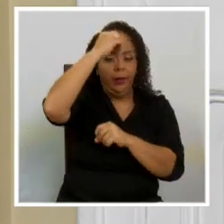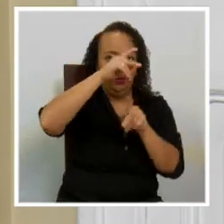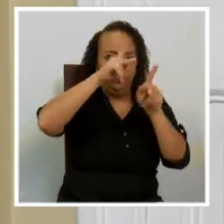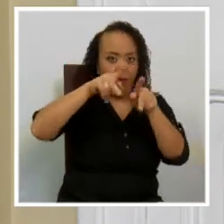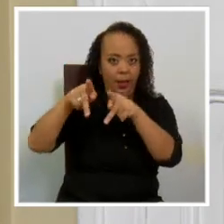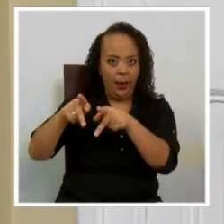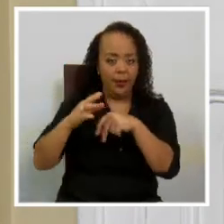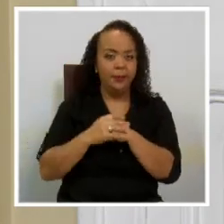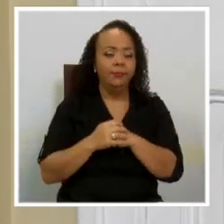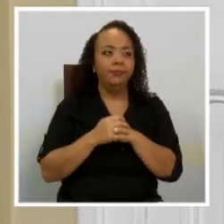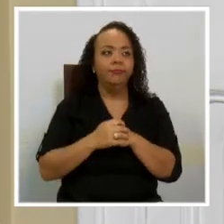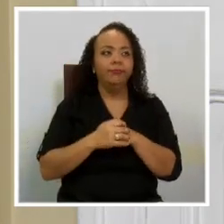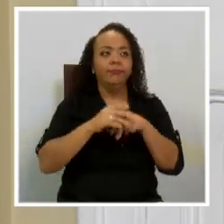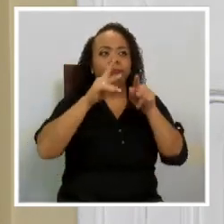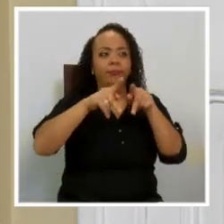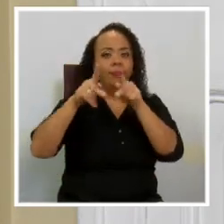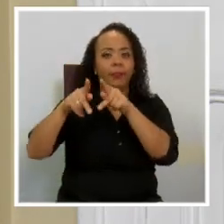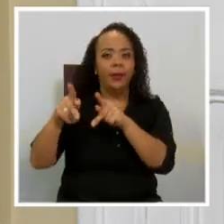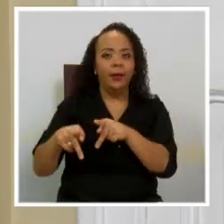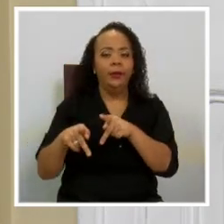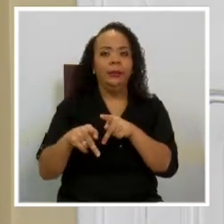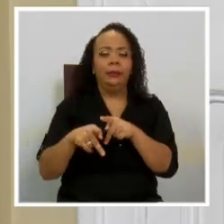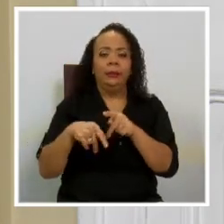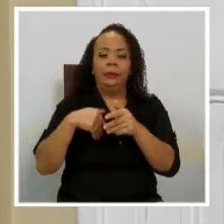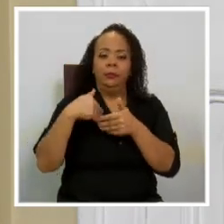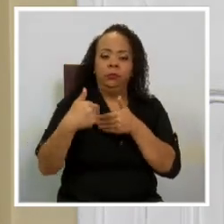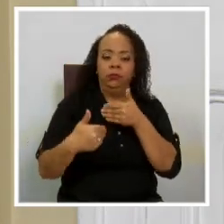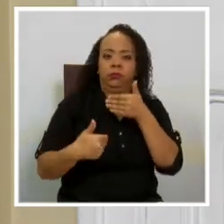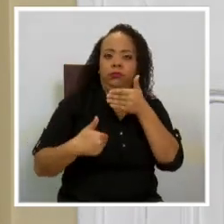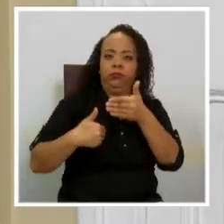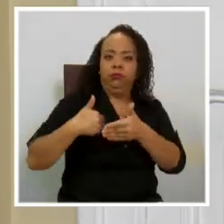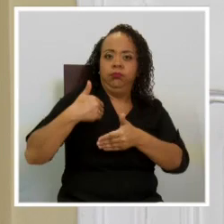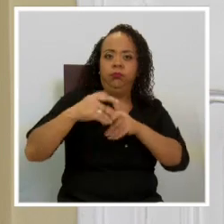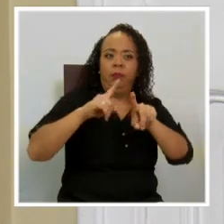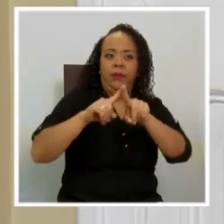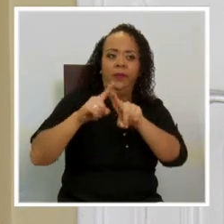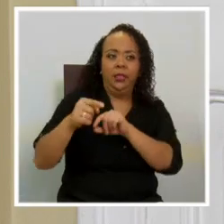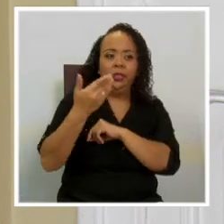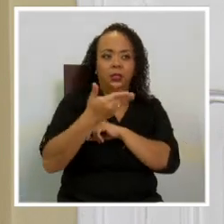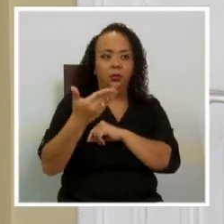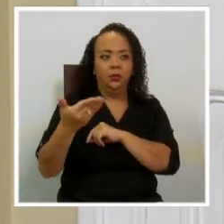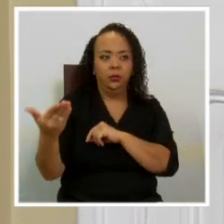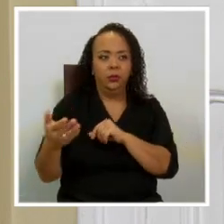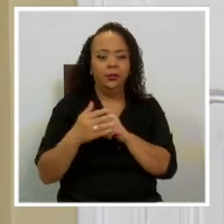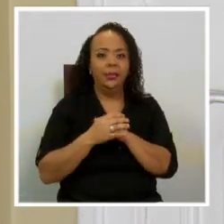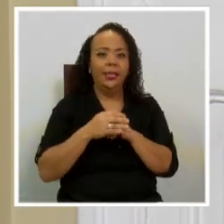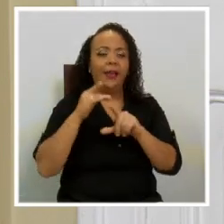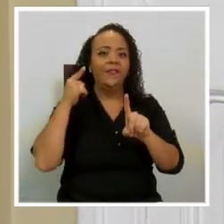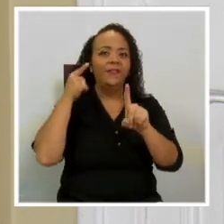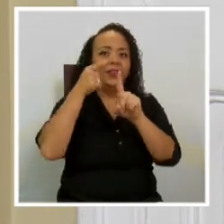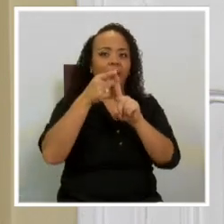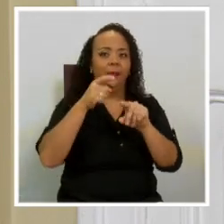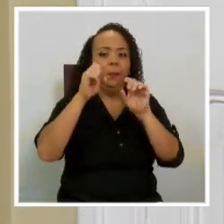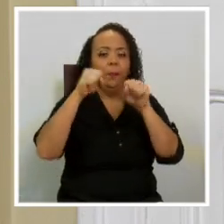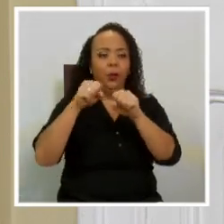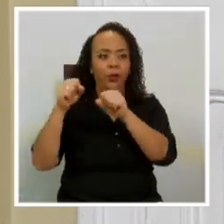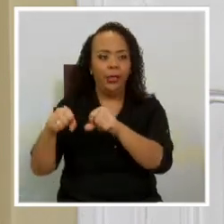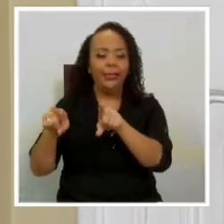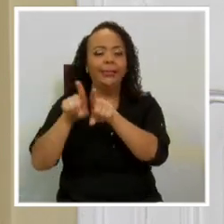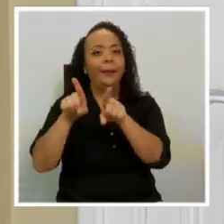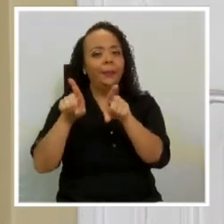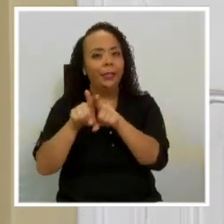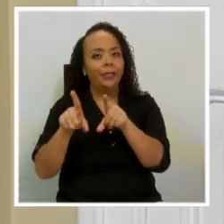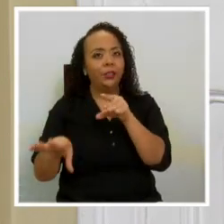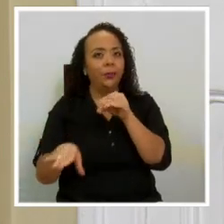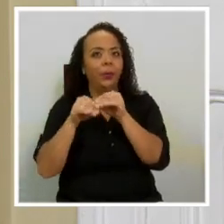la ciudadanía está carburando una serie de aspectos que le afectan, que podría también sumar